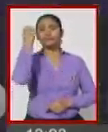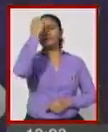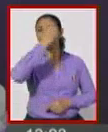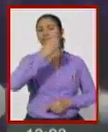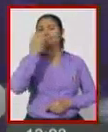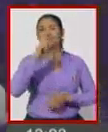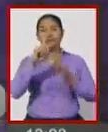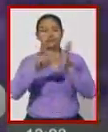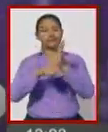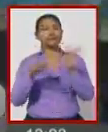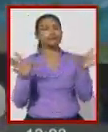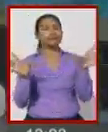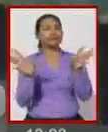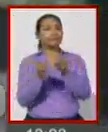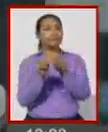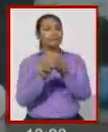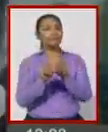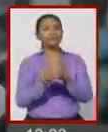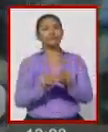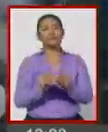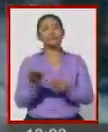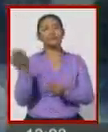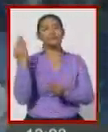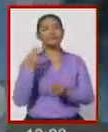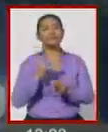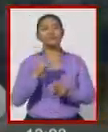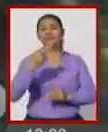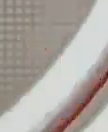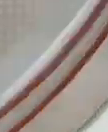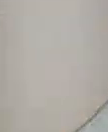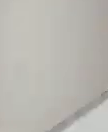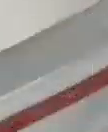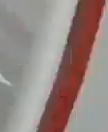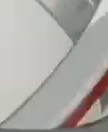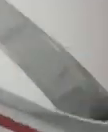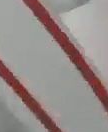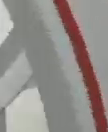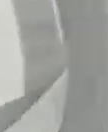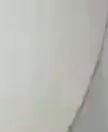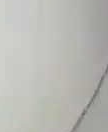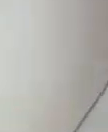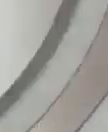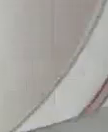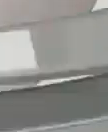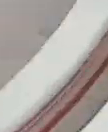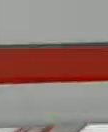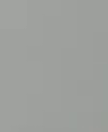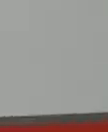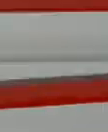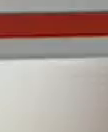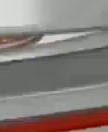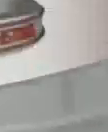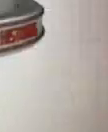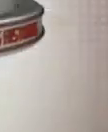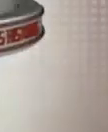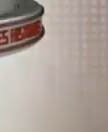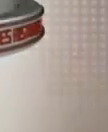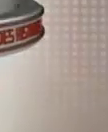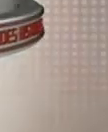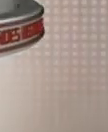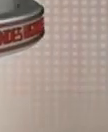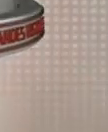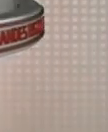Europa, luego de asistir a los alegatos en La Haya. En instantes, al